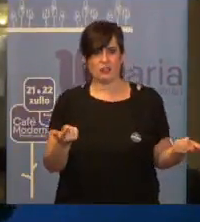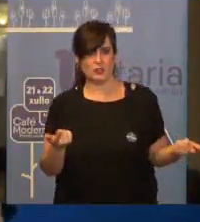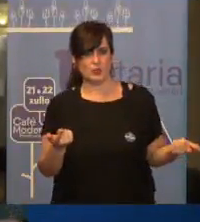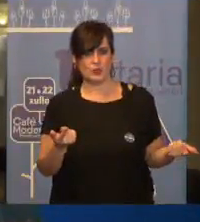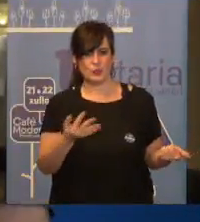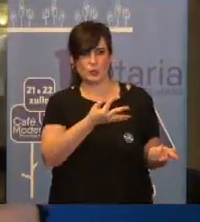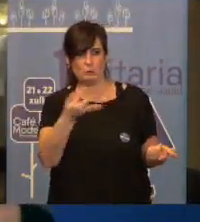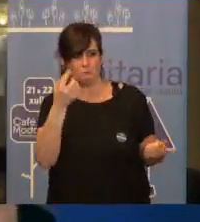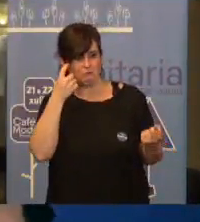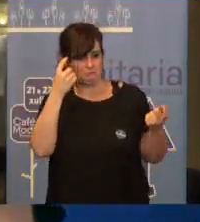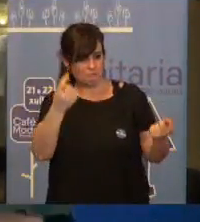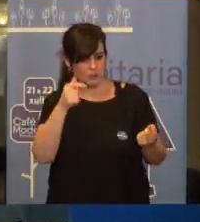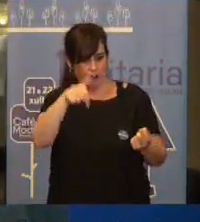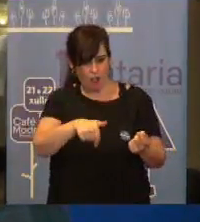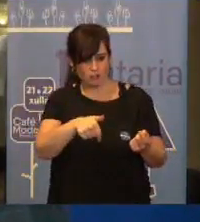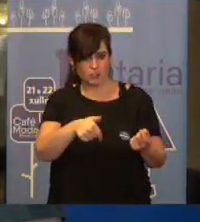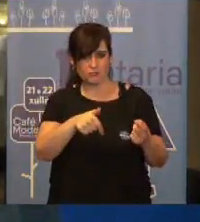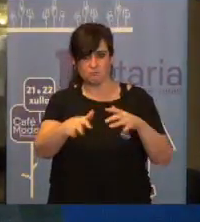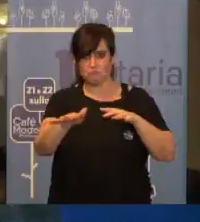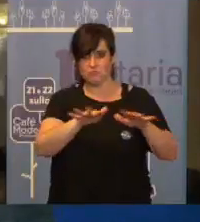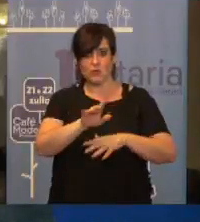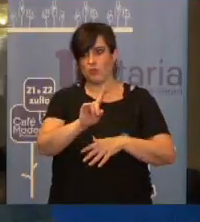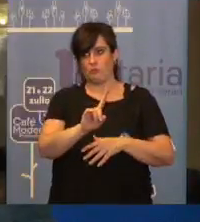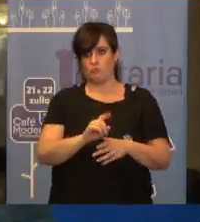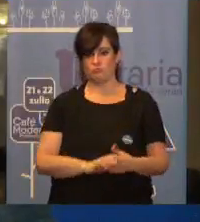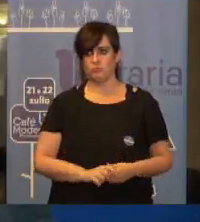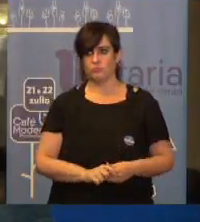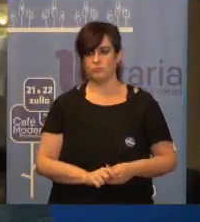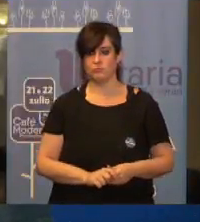o que en aquel momento tiña algún viso, que era a coalición galega.